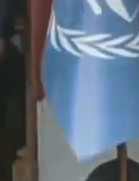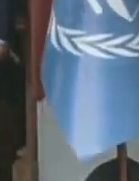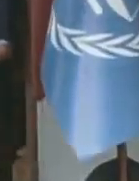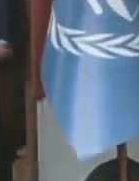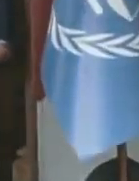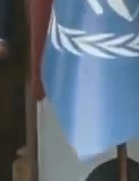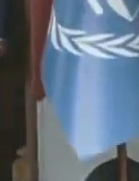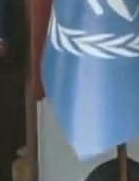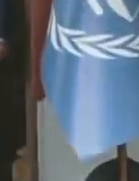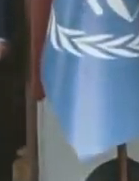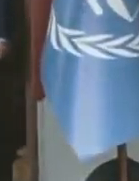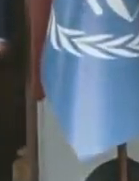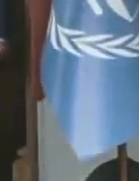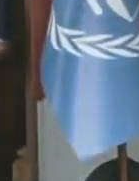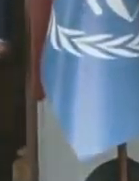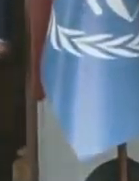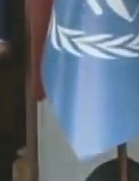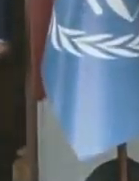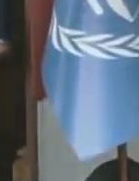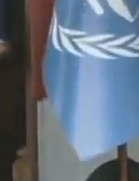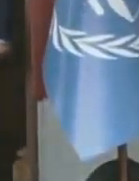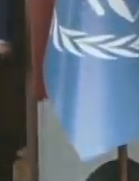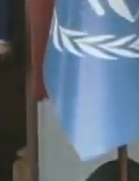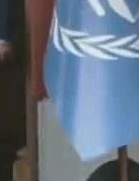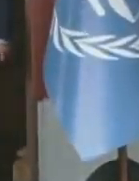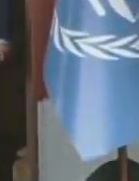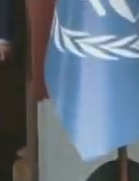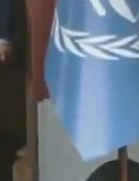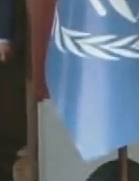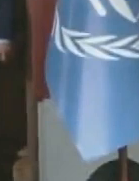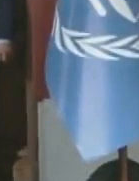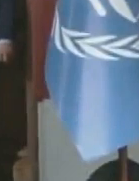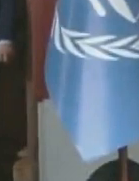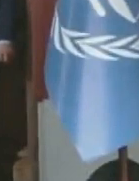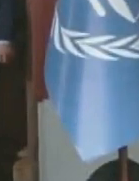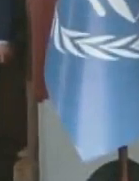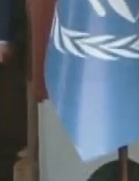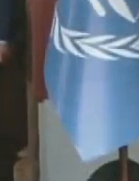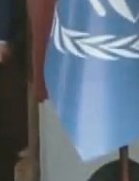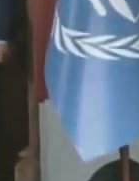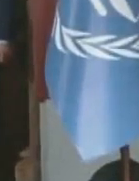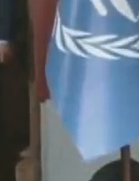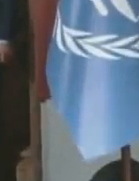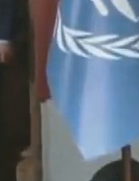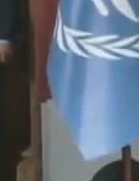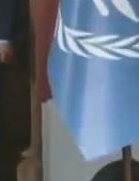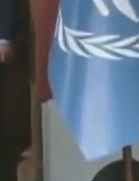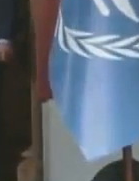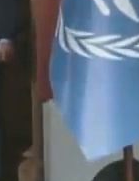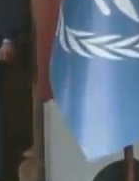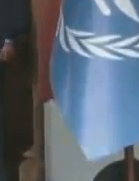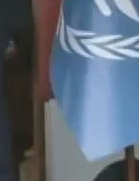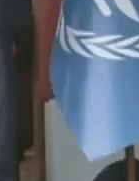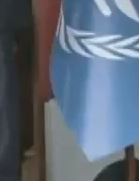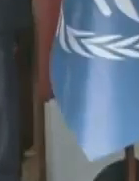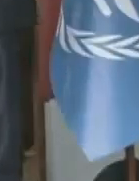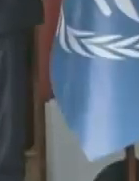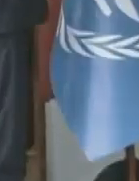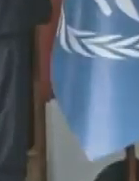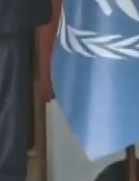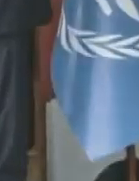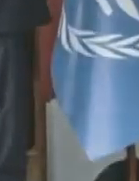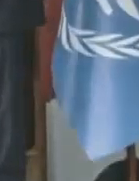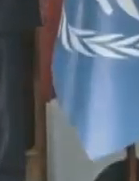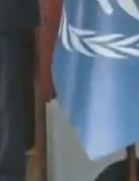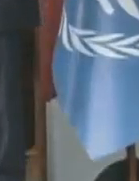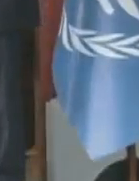últimos 21 años allí vemos entonces la despedida entre el presidente constitucional de la república bolivariana de venezuela nicolás maduro moros y